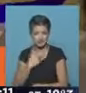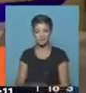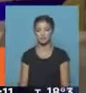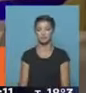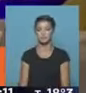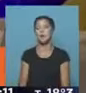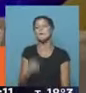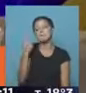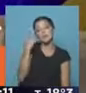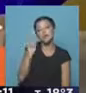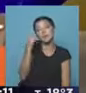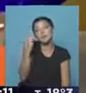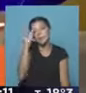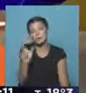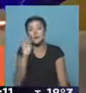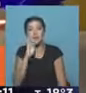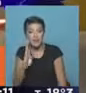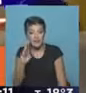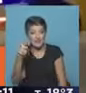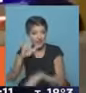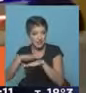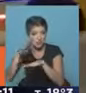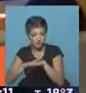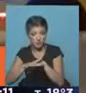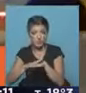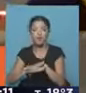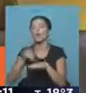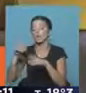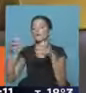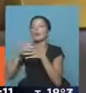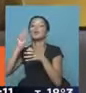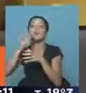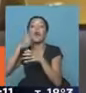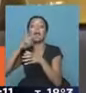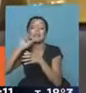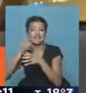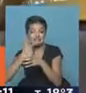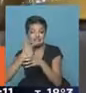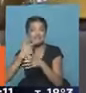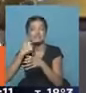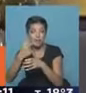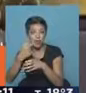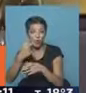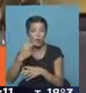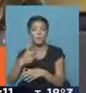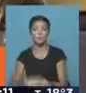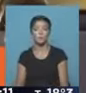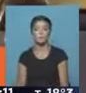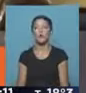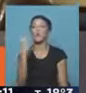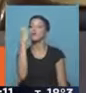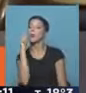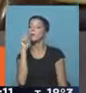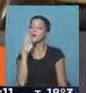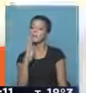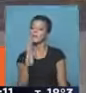era Youssef, el belga, porque el comunicado del Daesh, ISIS o el autoproclamado Estado Islámico decía que había sido un belga el que